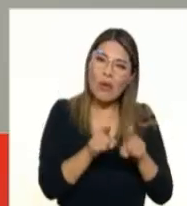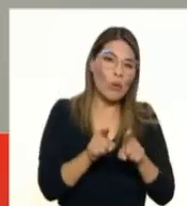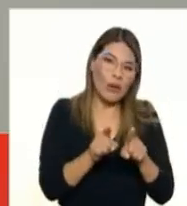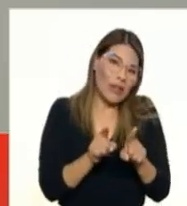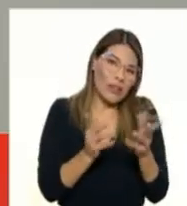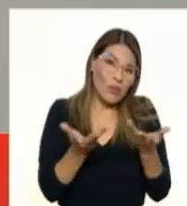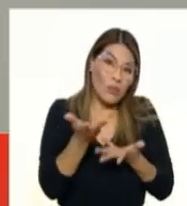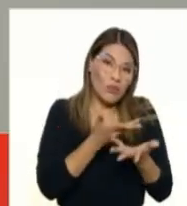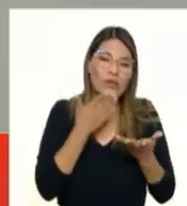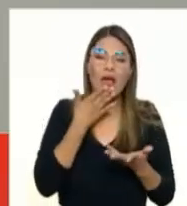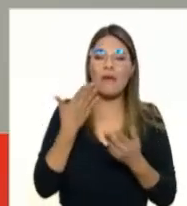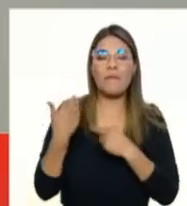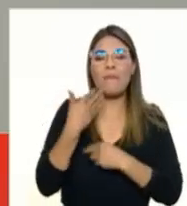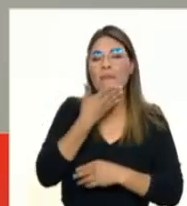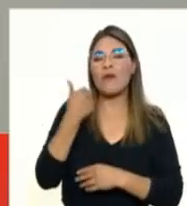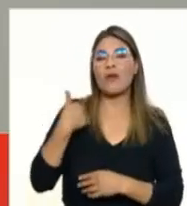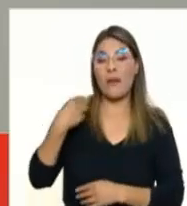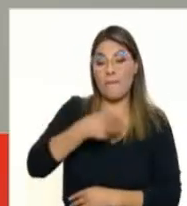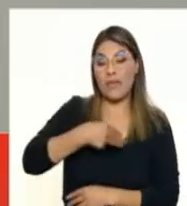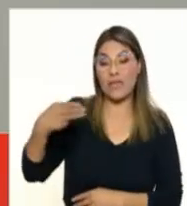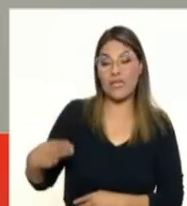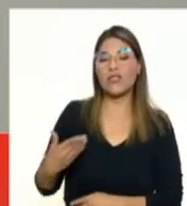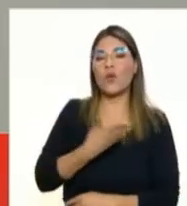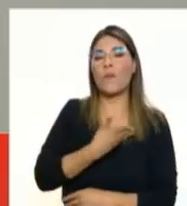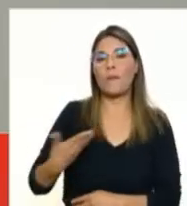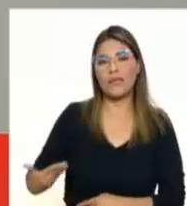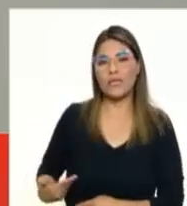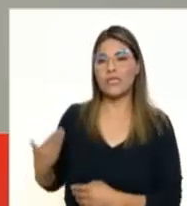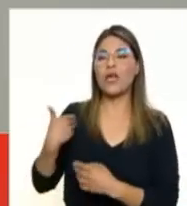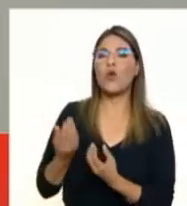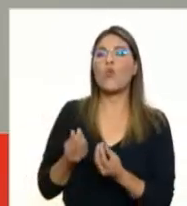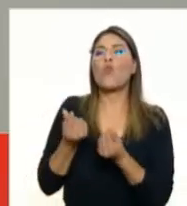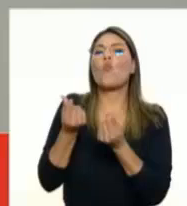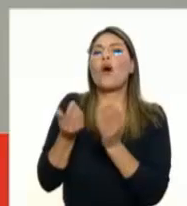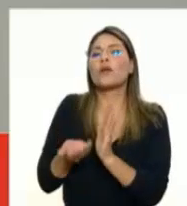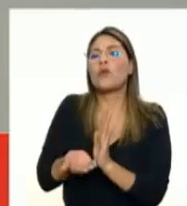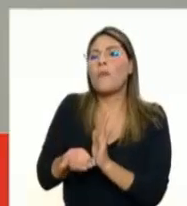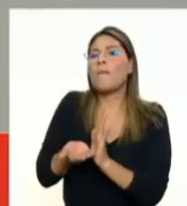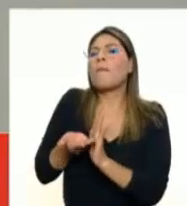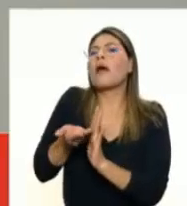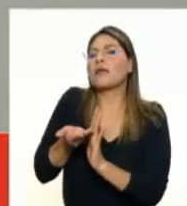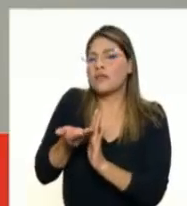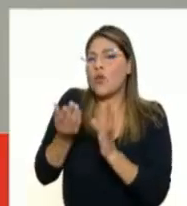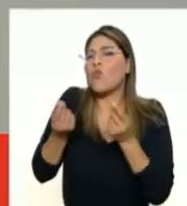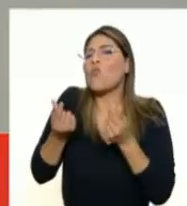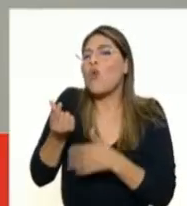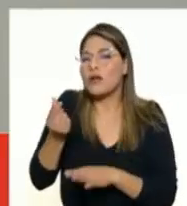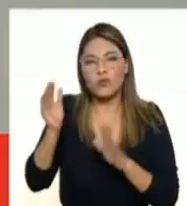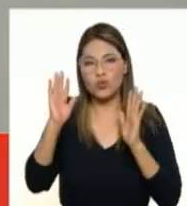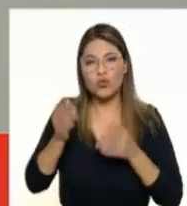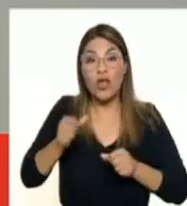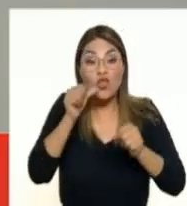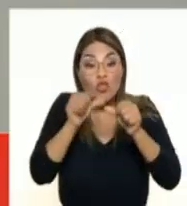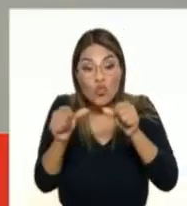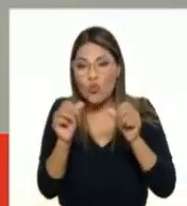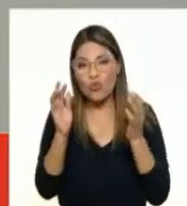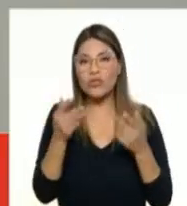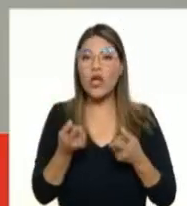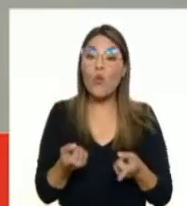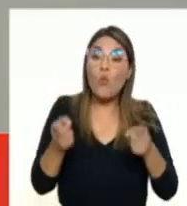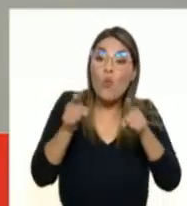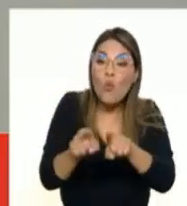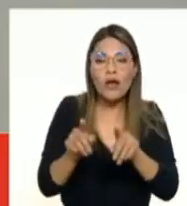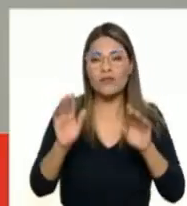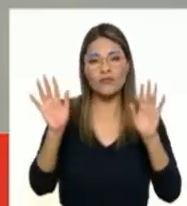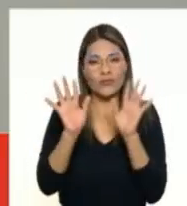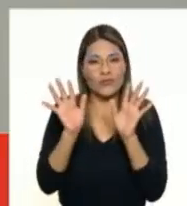se va a encargar de dar a conocer a cuánto asciende este incremento. No especificó en qué tiempo lo dará a conocer, pero